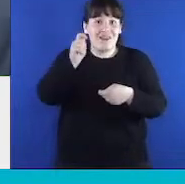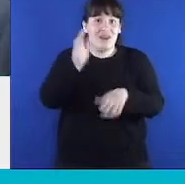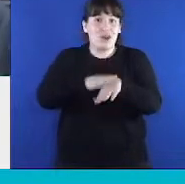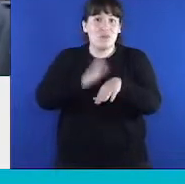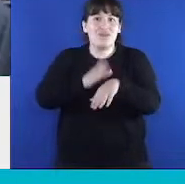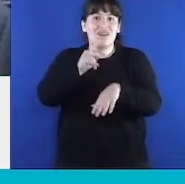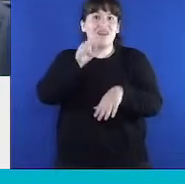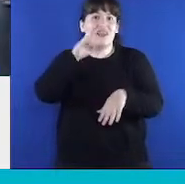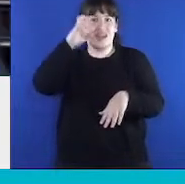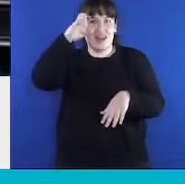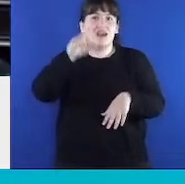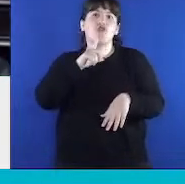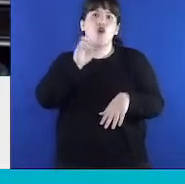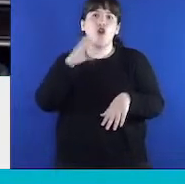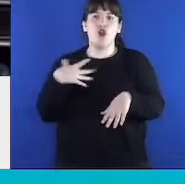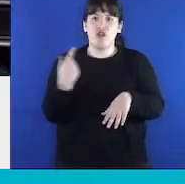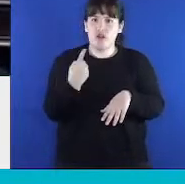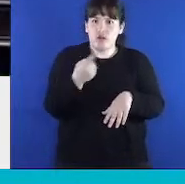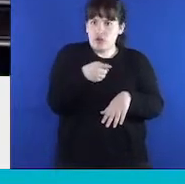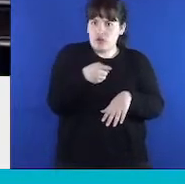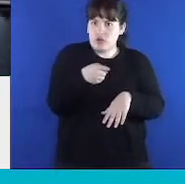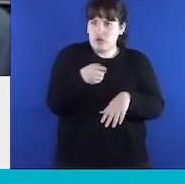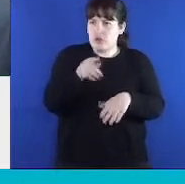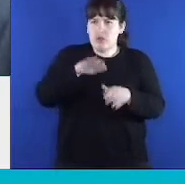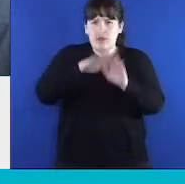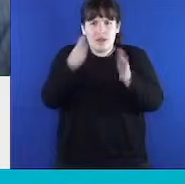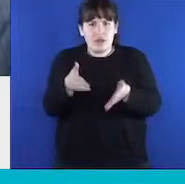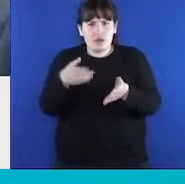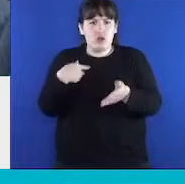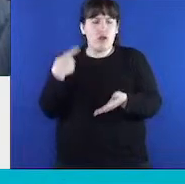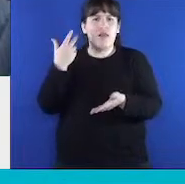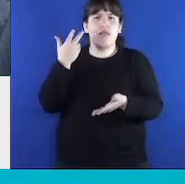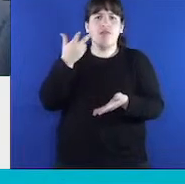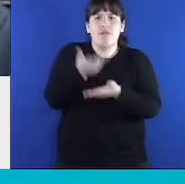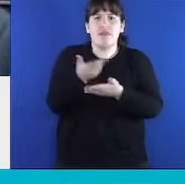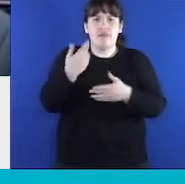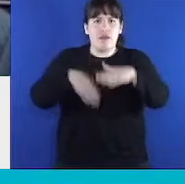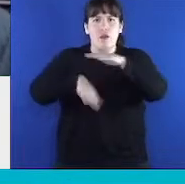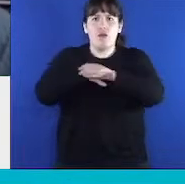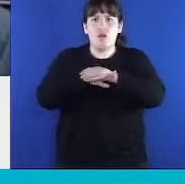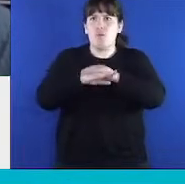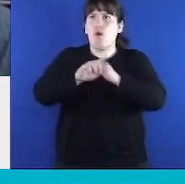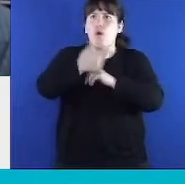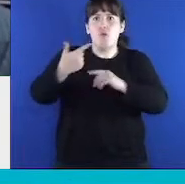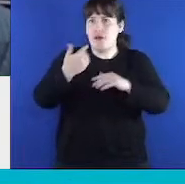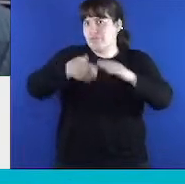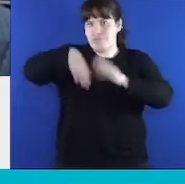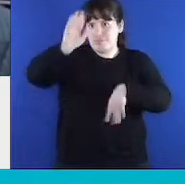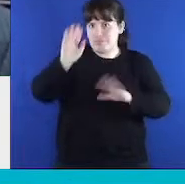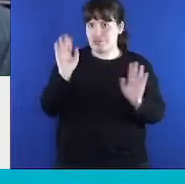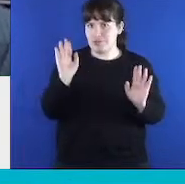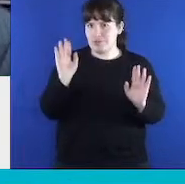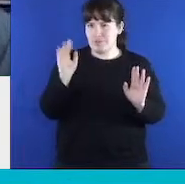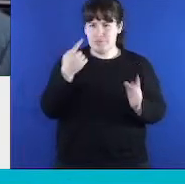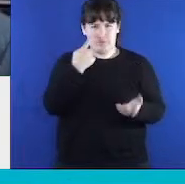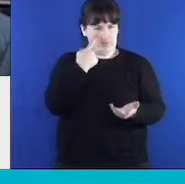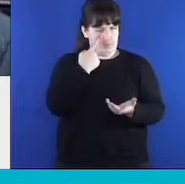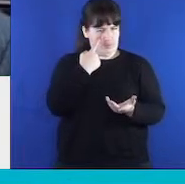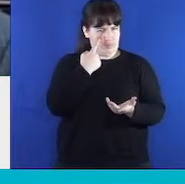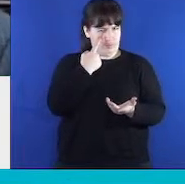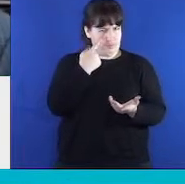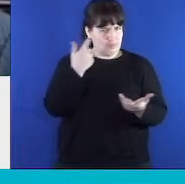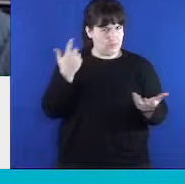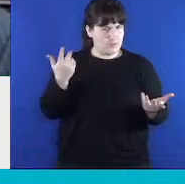O sea, el directorio fija las remuneraciones del directorio sin límite. ¿Nos parece esto de una muy mala